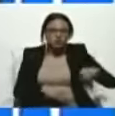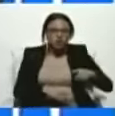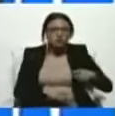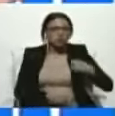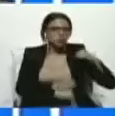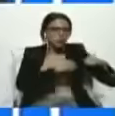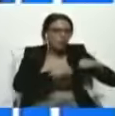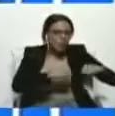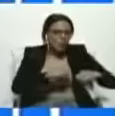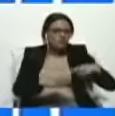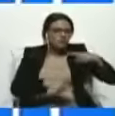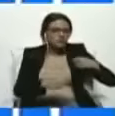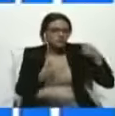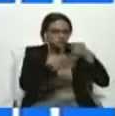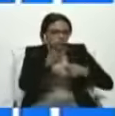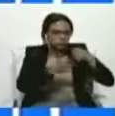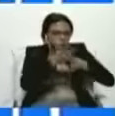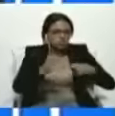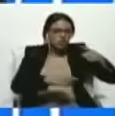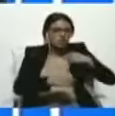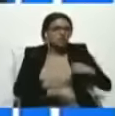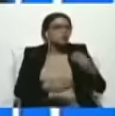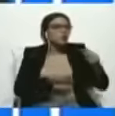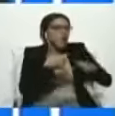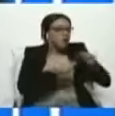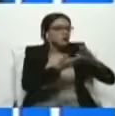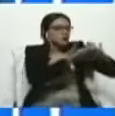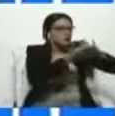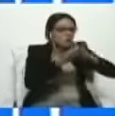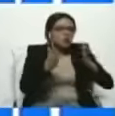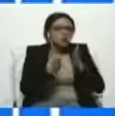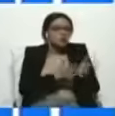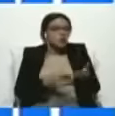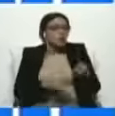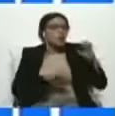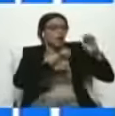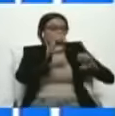acelerada ha logrado recuperar el ingreso? Falta, claro que falta.